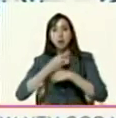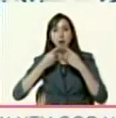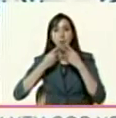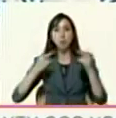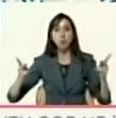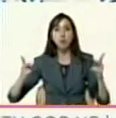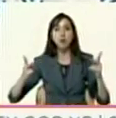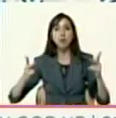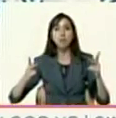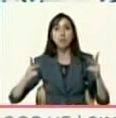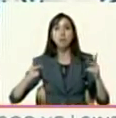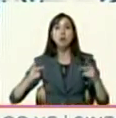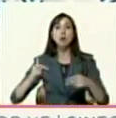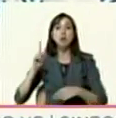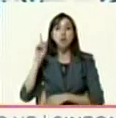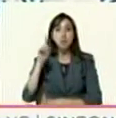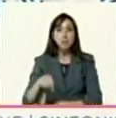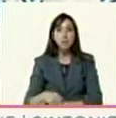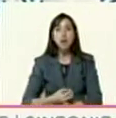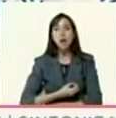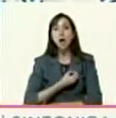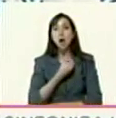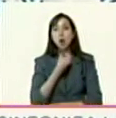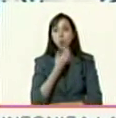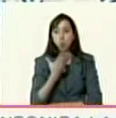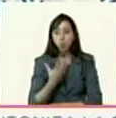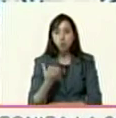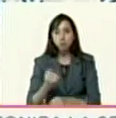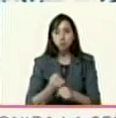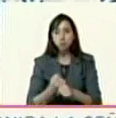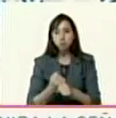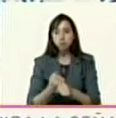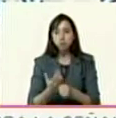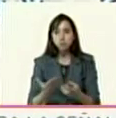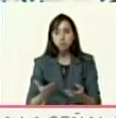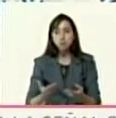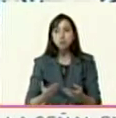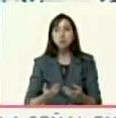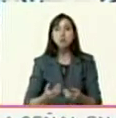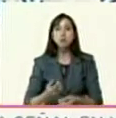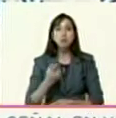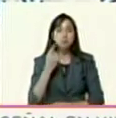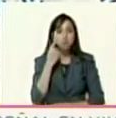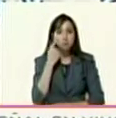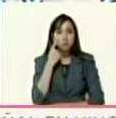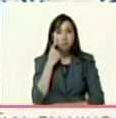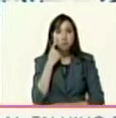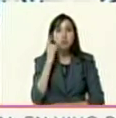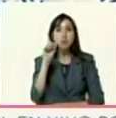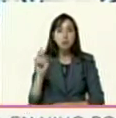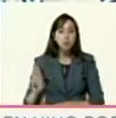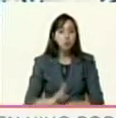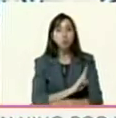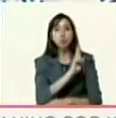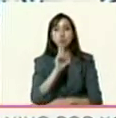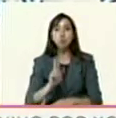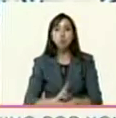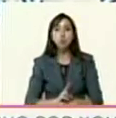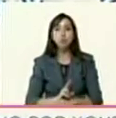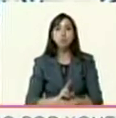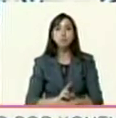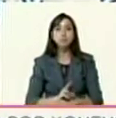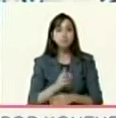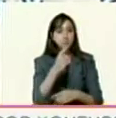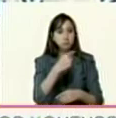también vela por la buena gestión y la legalidad en el uso del patrimonio público.